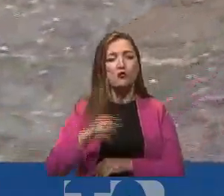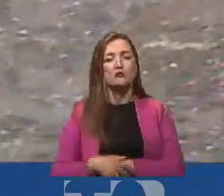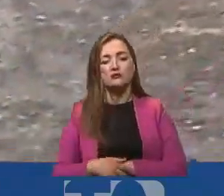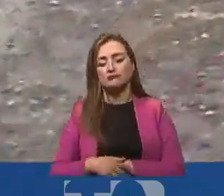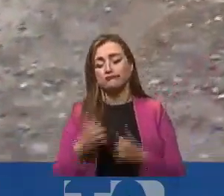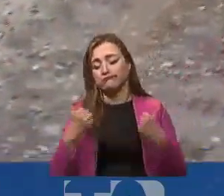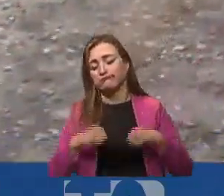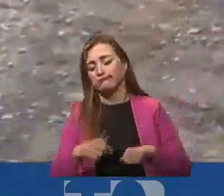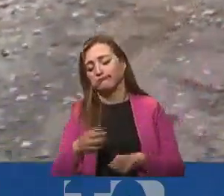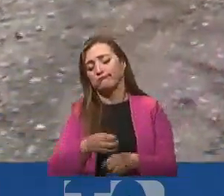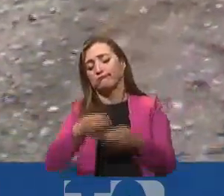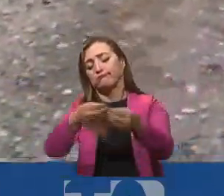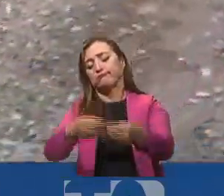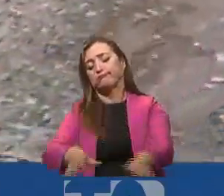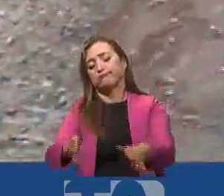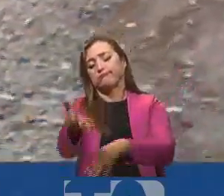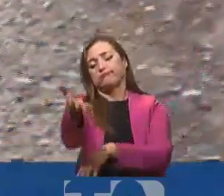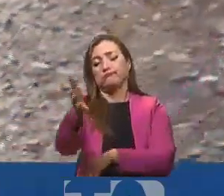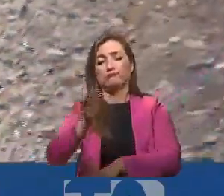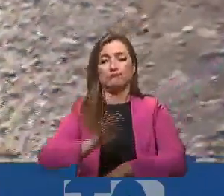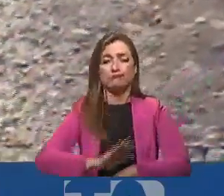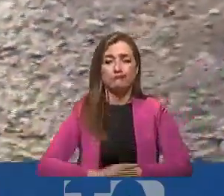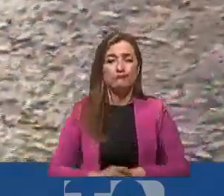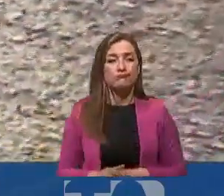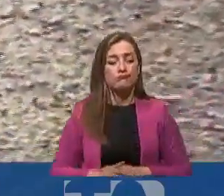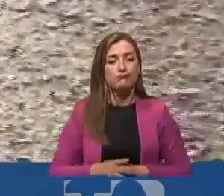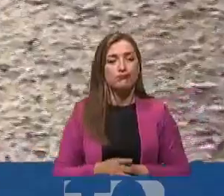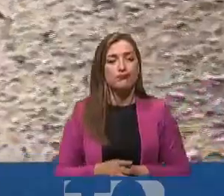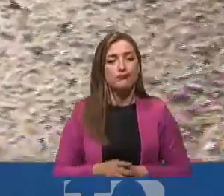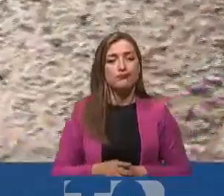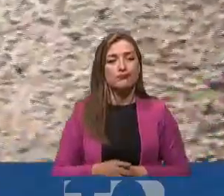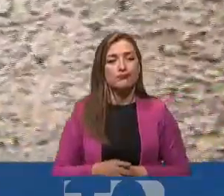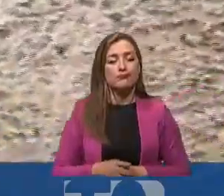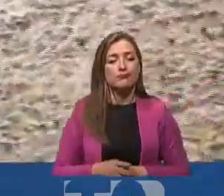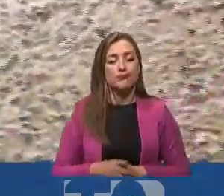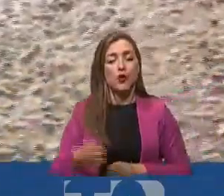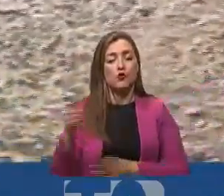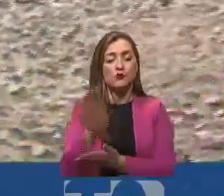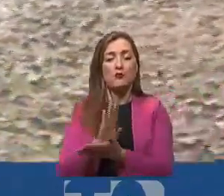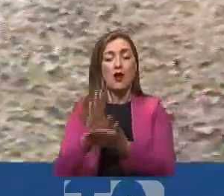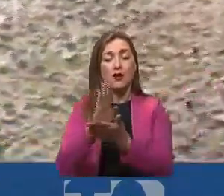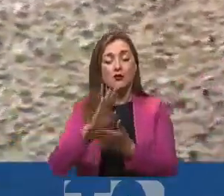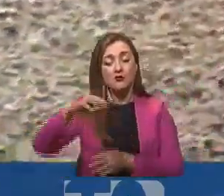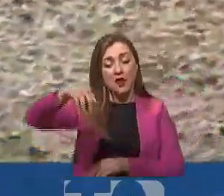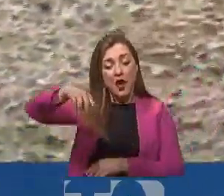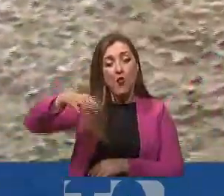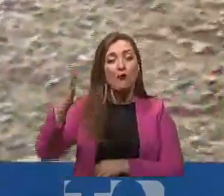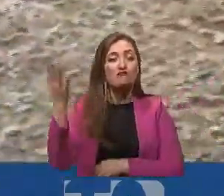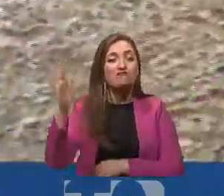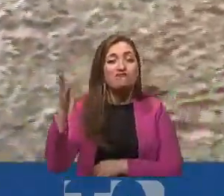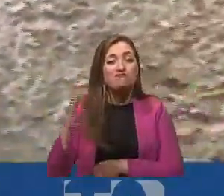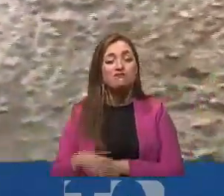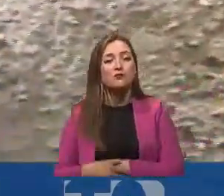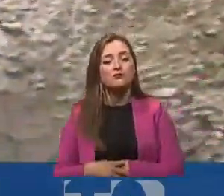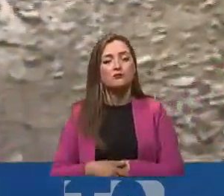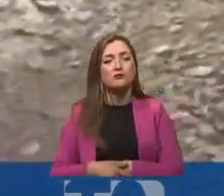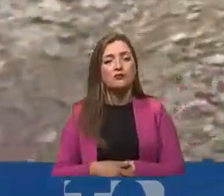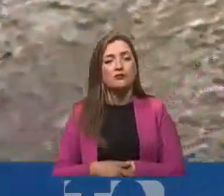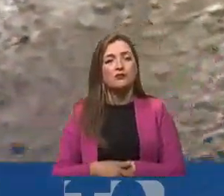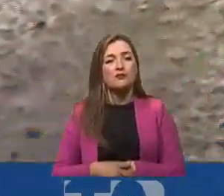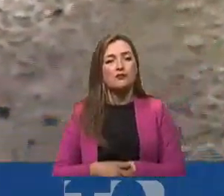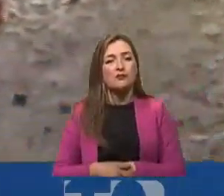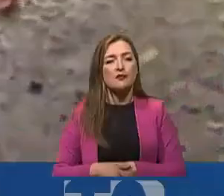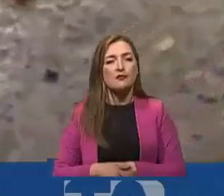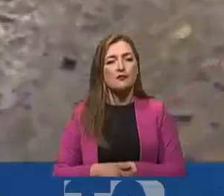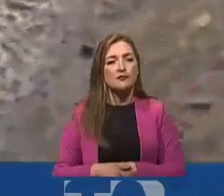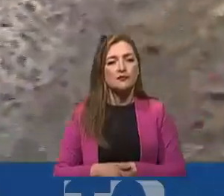el líquido vital, el agua potable se desperdicia, tomando en cuenta que en otros barrios tienen, o sea, no hay agua potable para